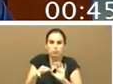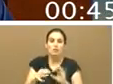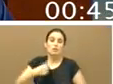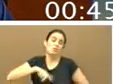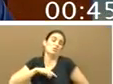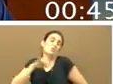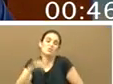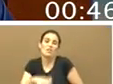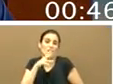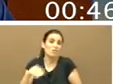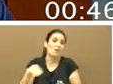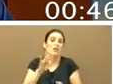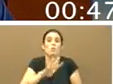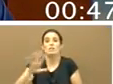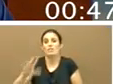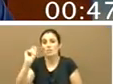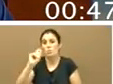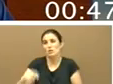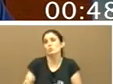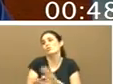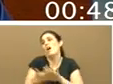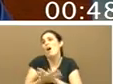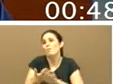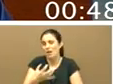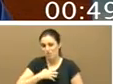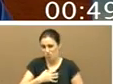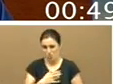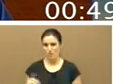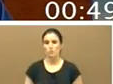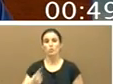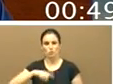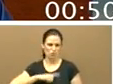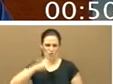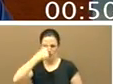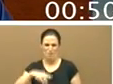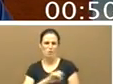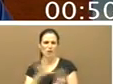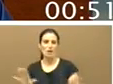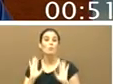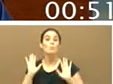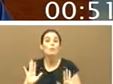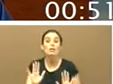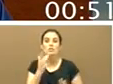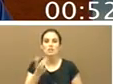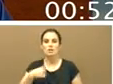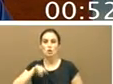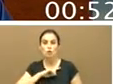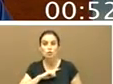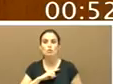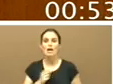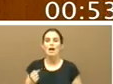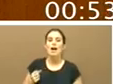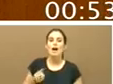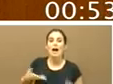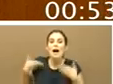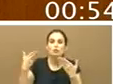a resolver en 45 minutos. Yo creo que en eso todos estamos de acuerdo. Pero si contribuimos a